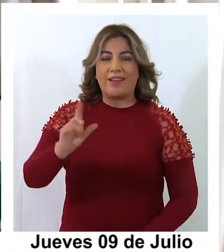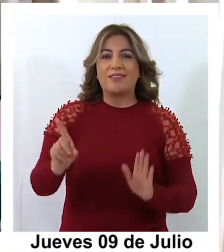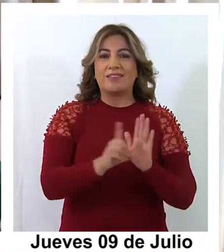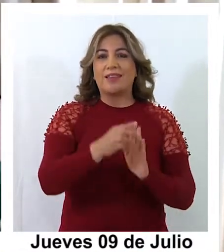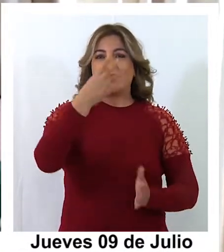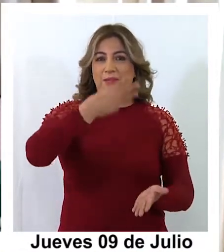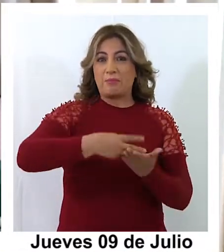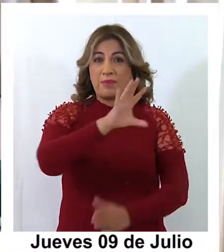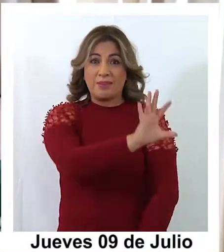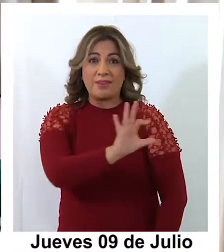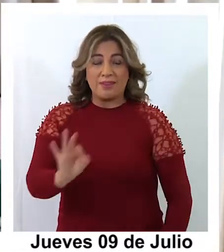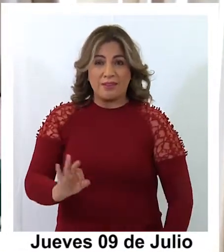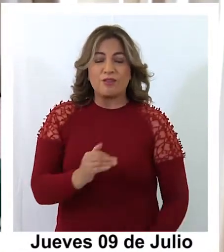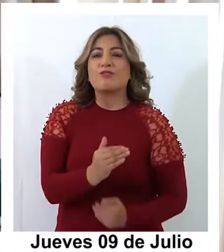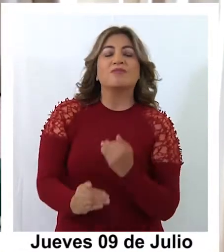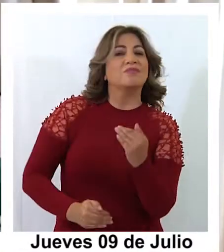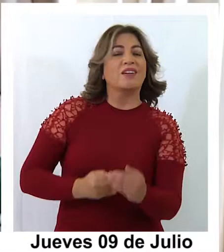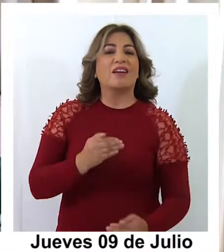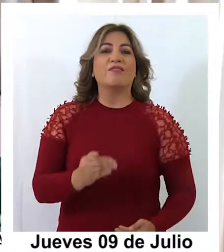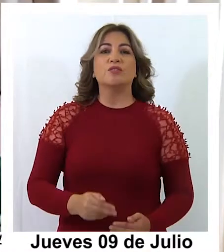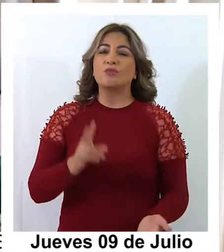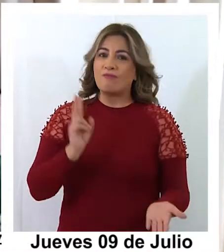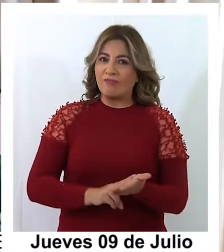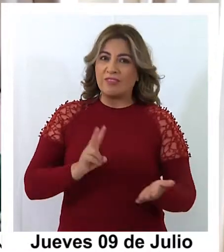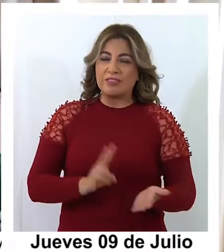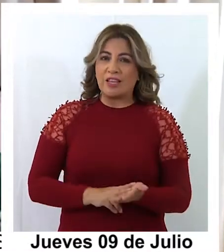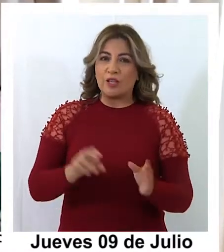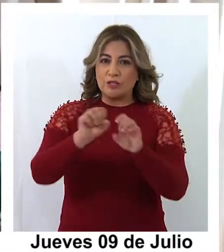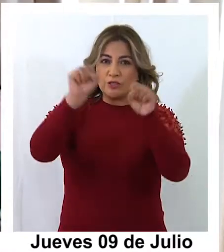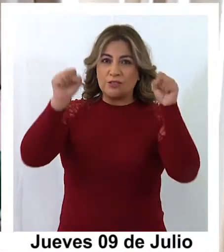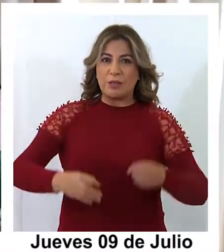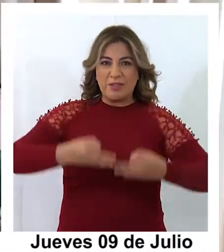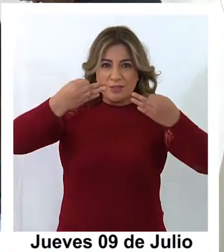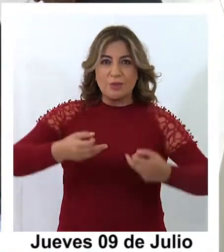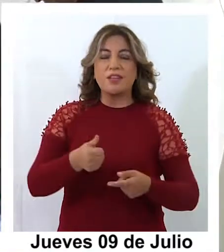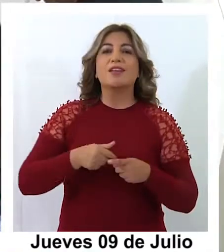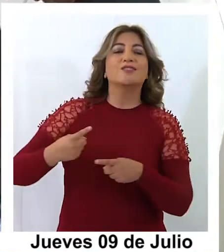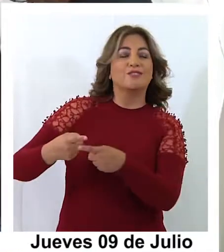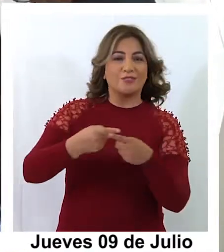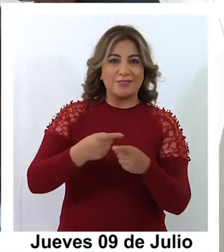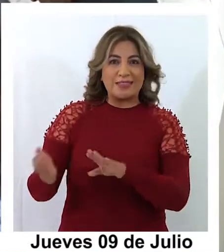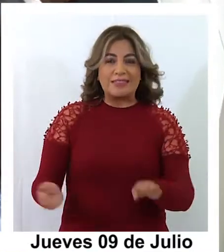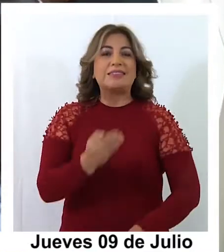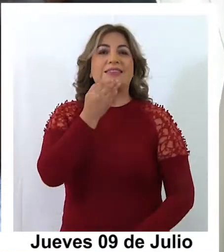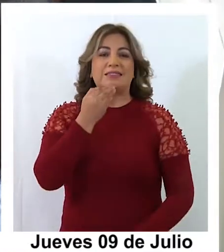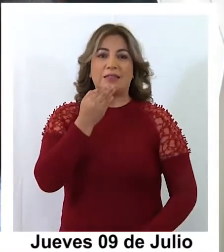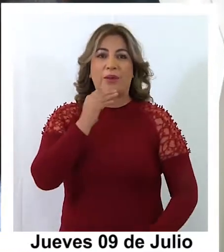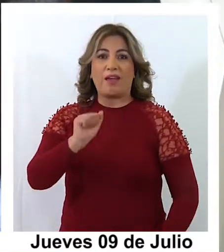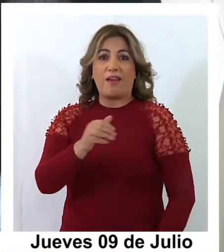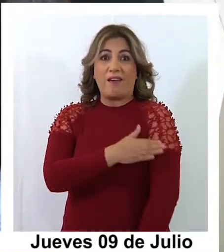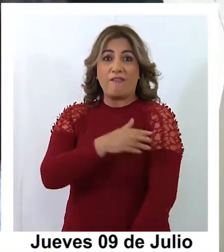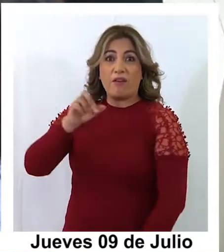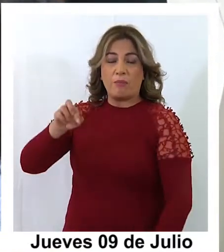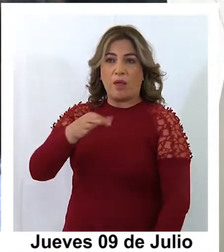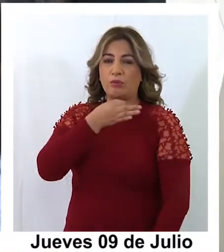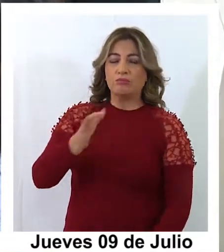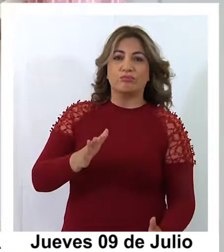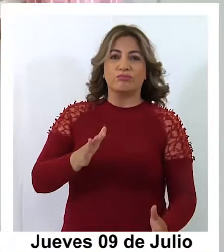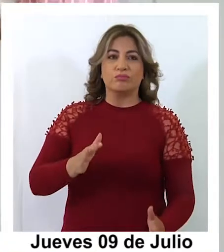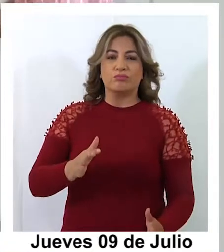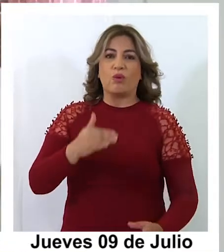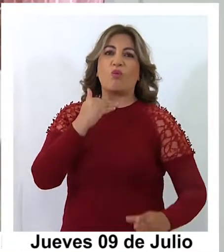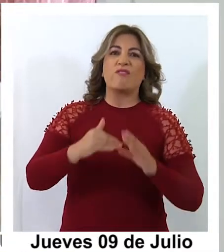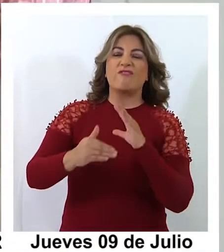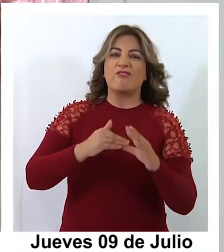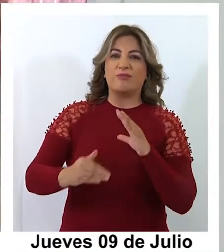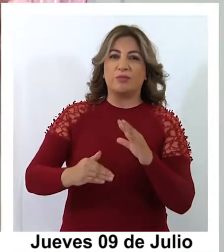decreto 3.500 y avanzar a un verdadero sistema de seguridad social. Por su parte, las AFP reaccionaron a través de un